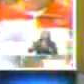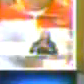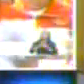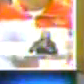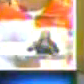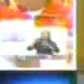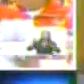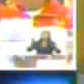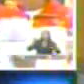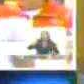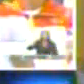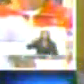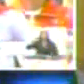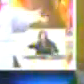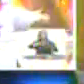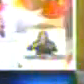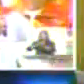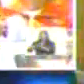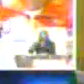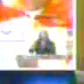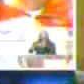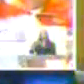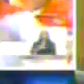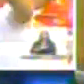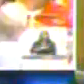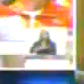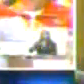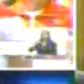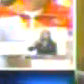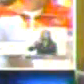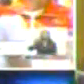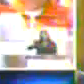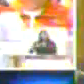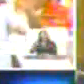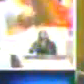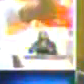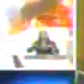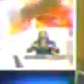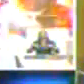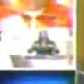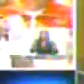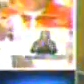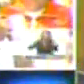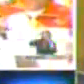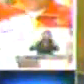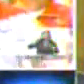dólares al mismísimo Libertador. Y a ese sí es verdad que se le olvidó la letra olvidadita.